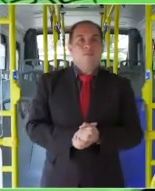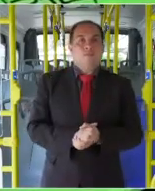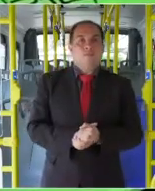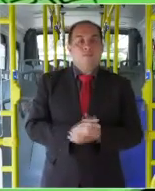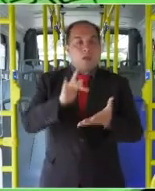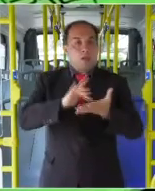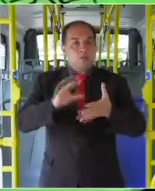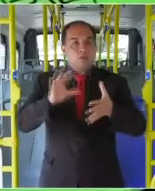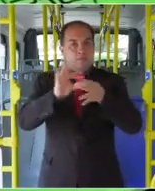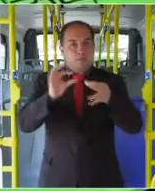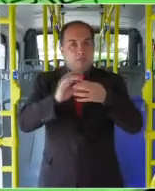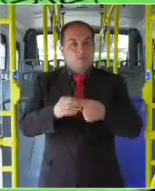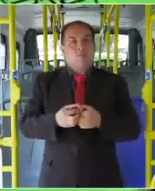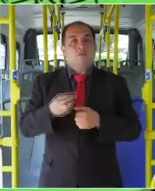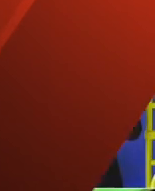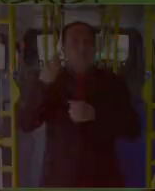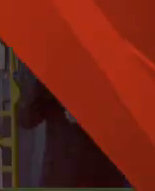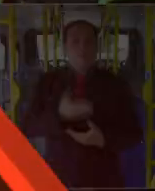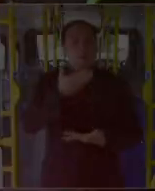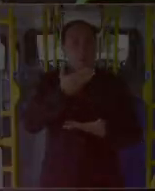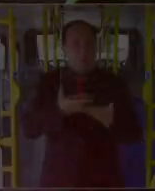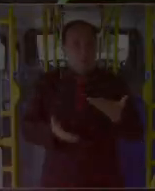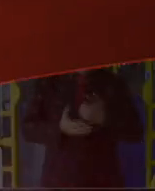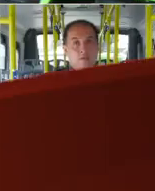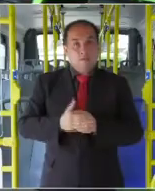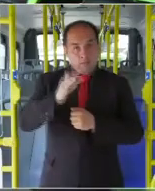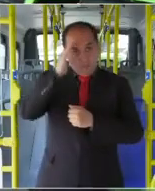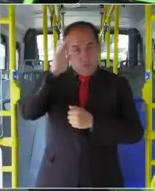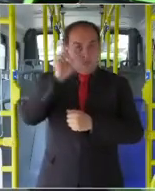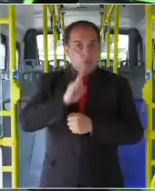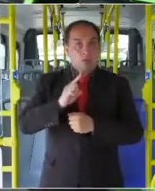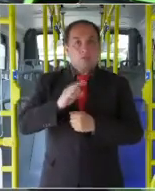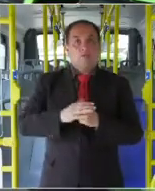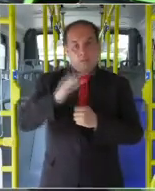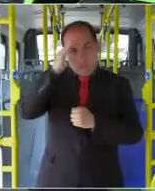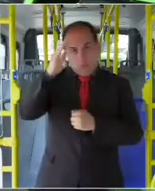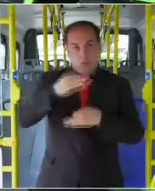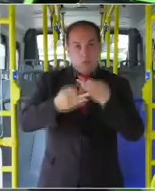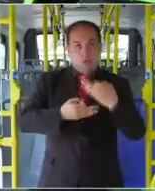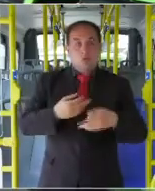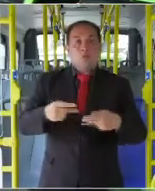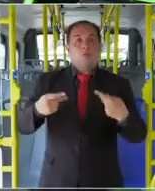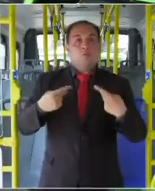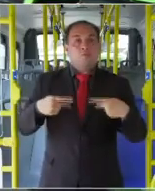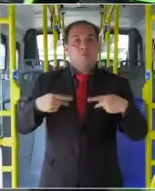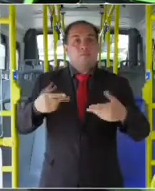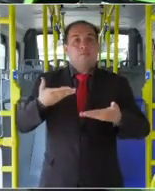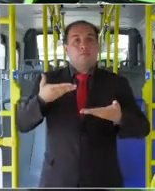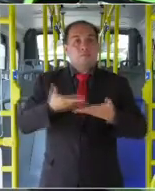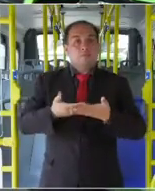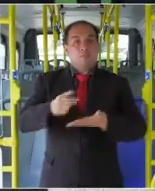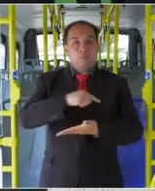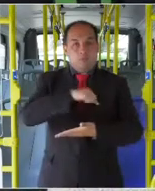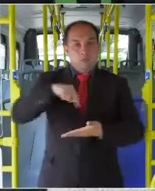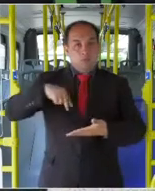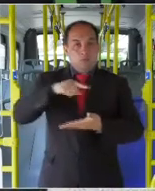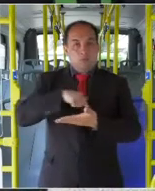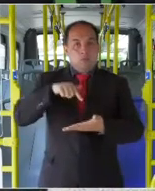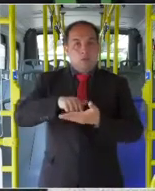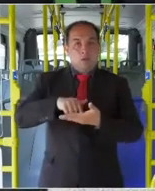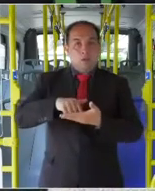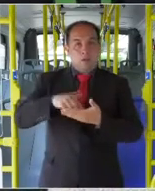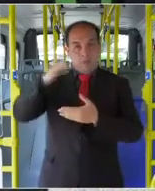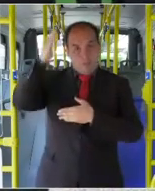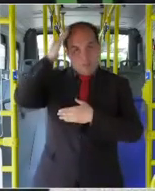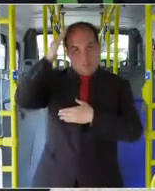Agradecemos la intervención del maestro Andrés Lai. A continuación, damas y caballeros, todos los presentes desde nuestros lugares, encabezados por nuestras